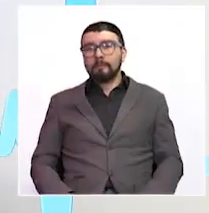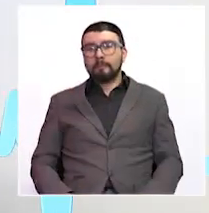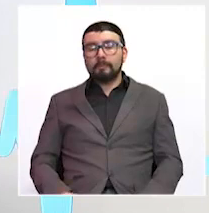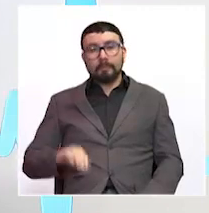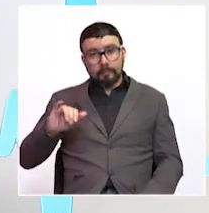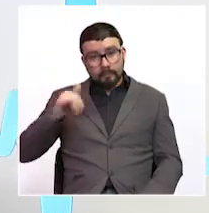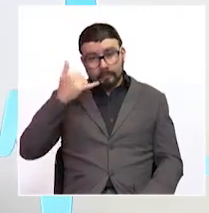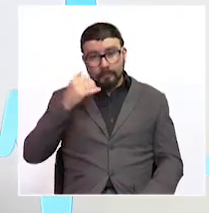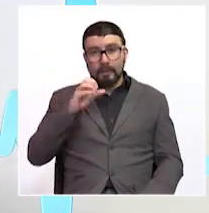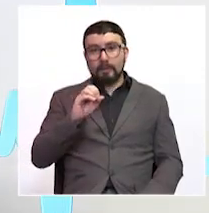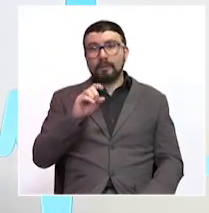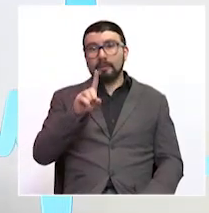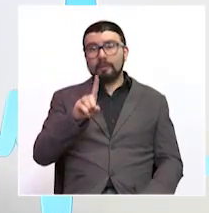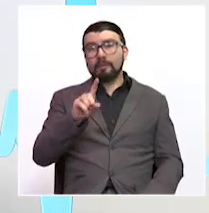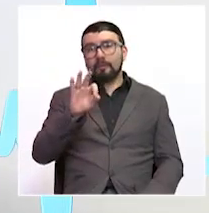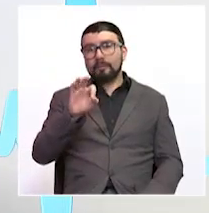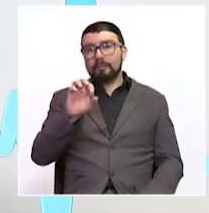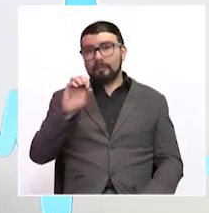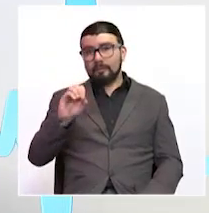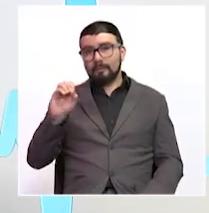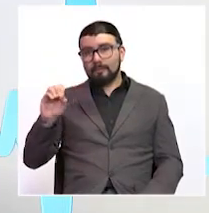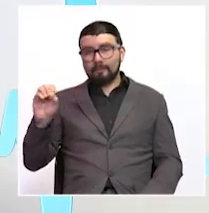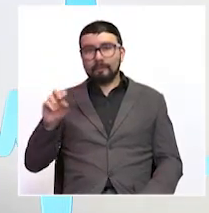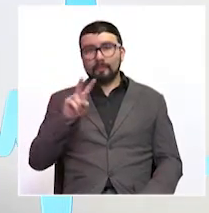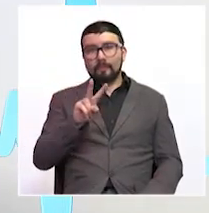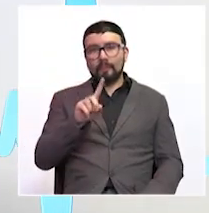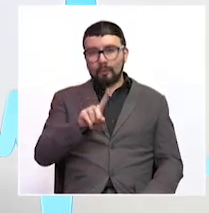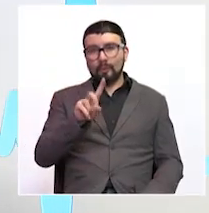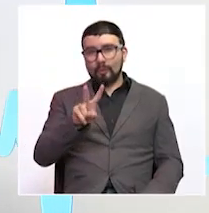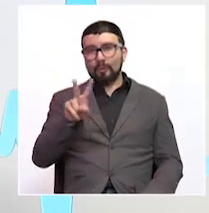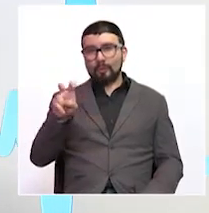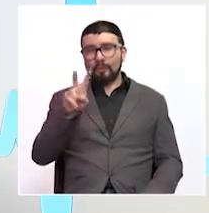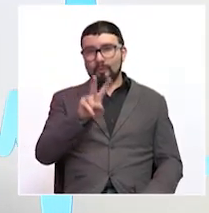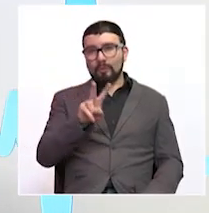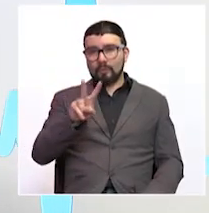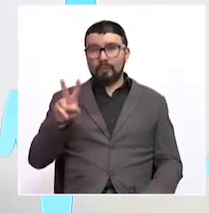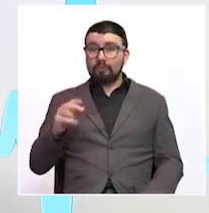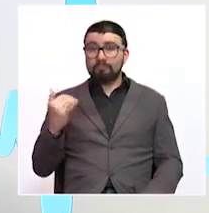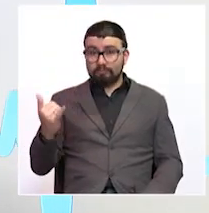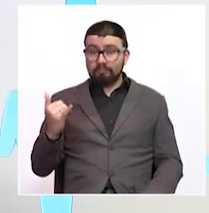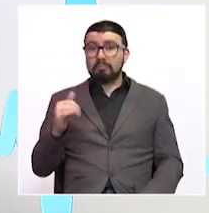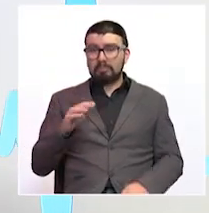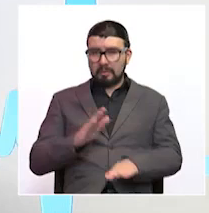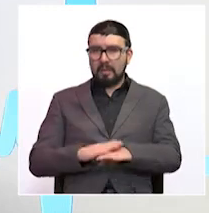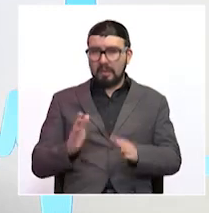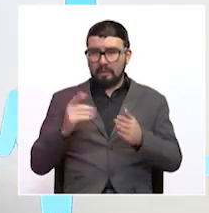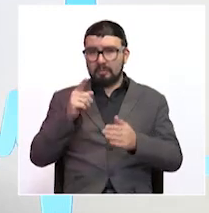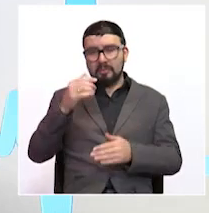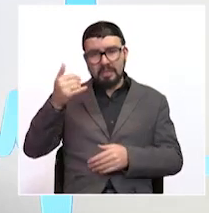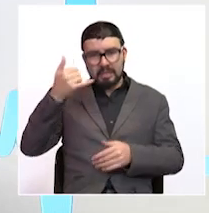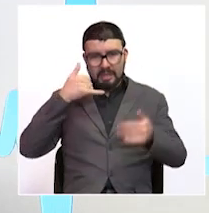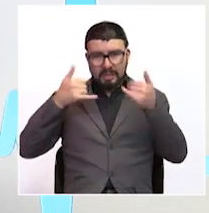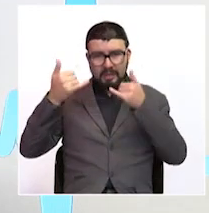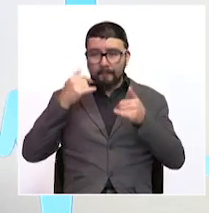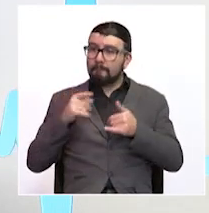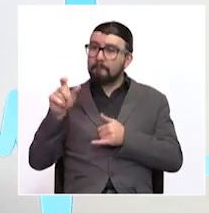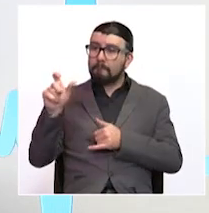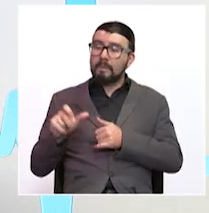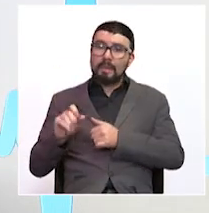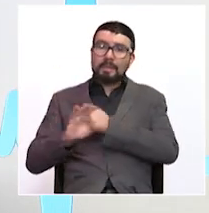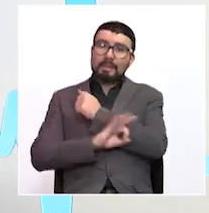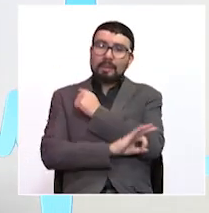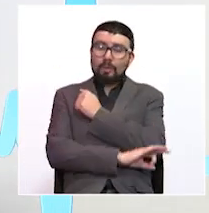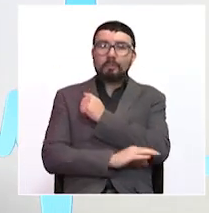01 8000 12 72 22 también está habilitada para que el doctor eduardo en nado ceballos psicólogo y no logo